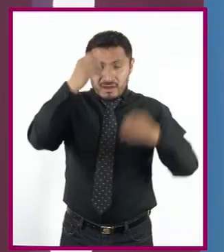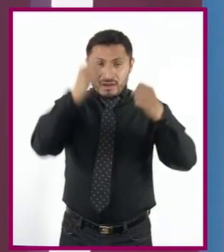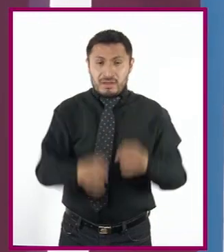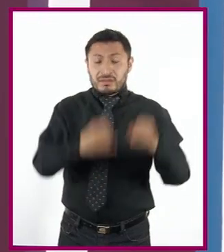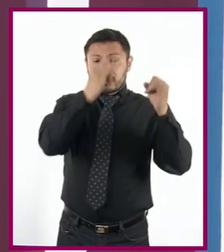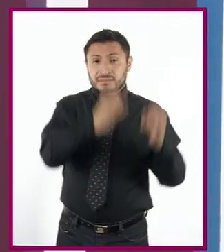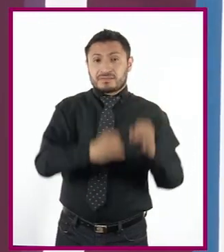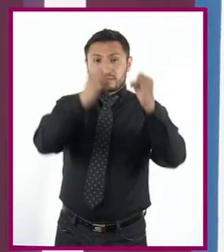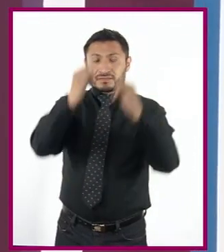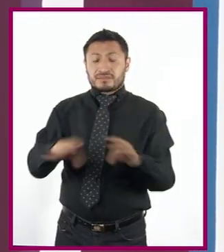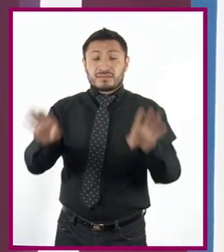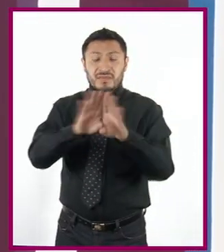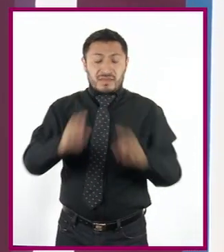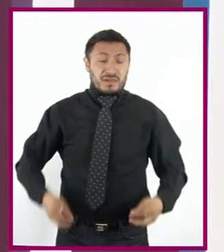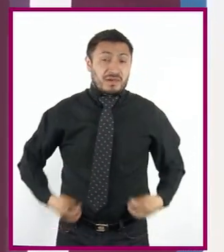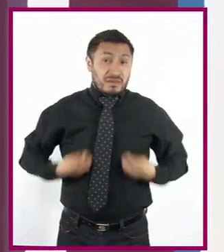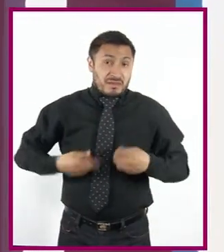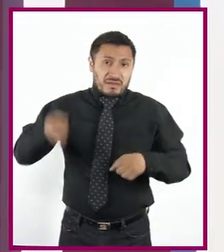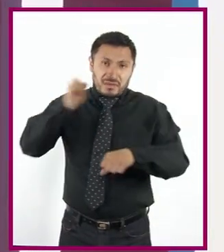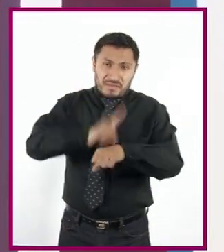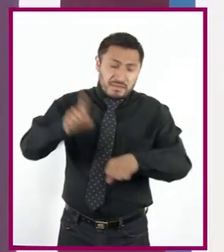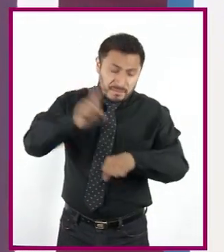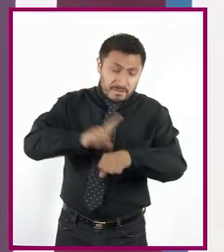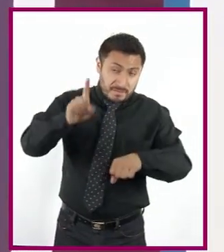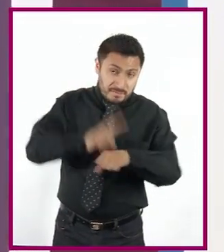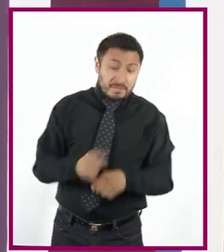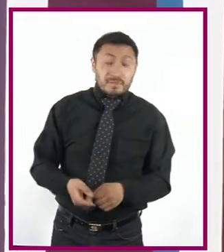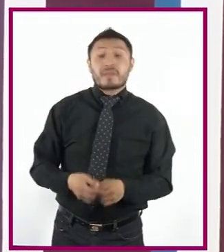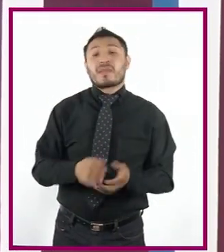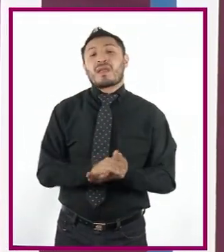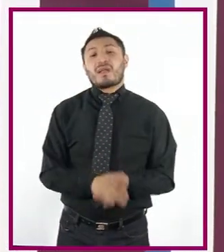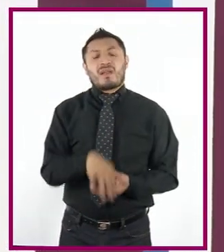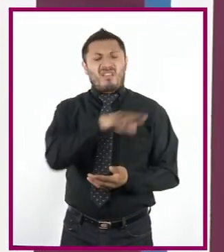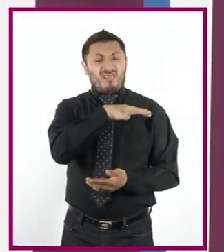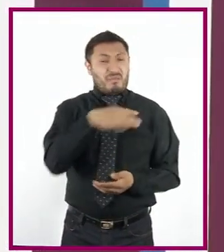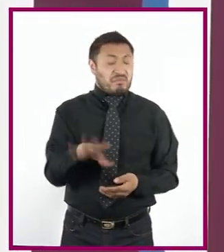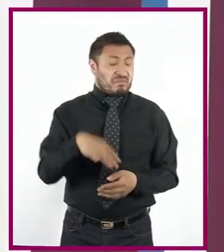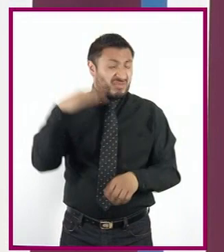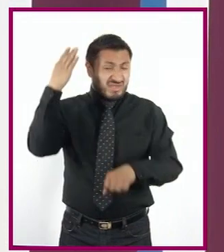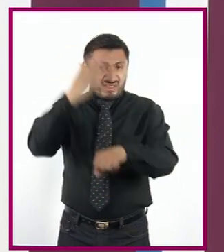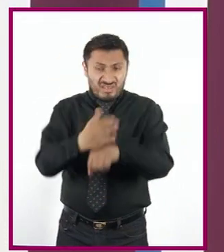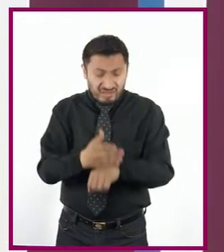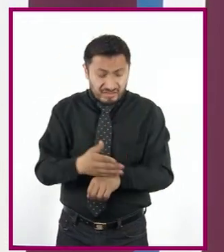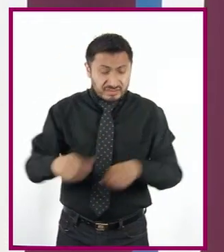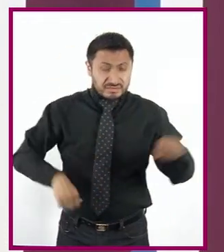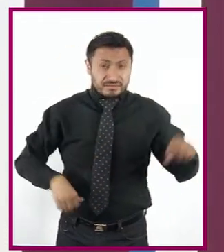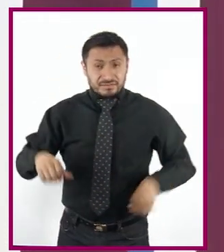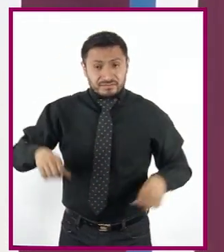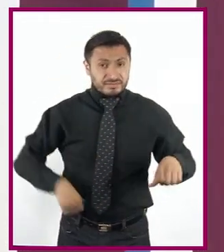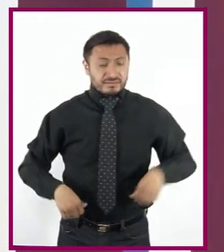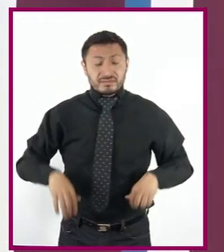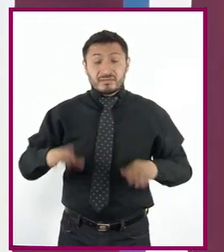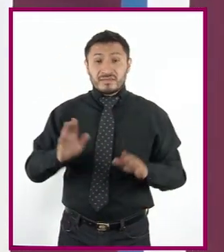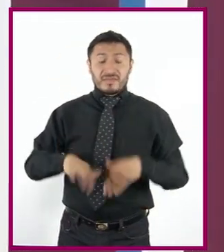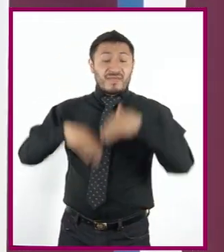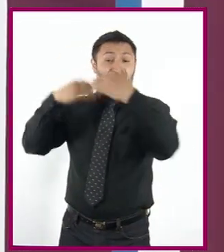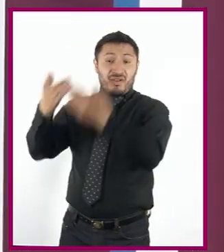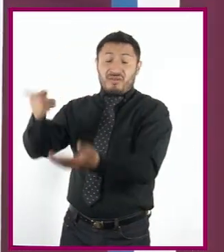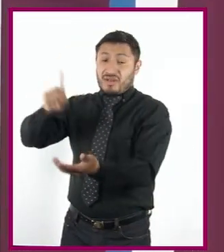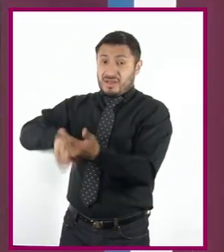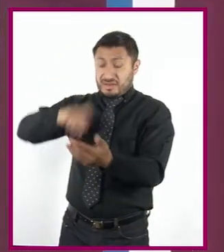poder vivirlas cotidianamente. Rechazar y condenar acciones que se encuentren fuera de la